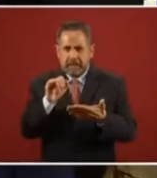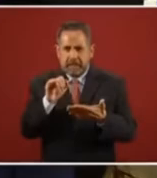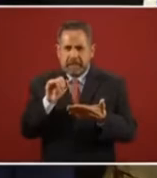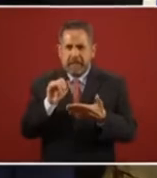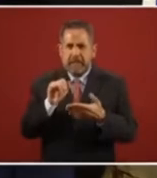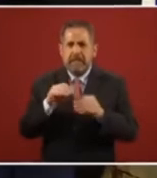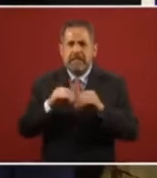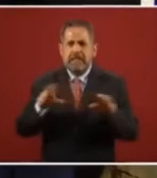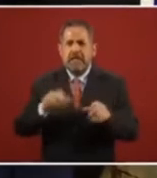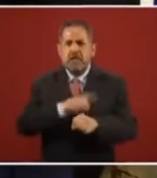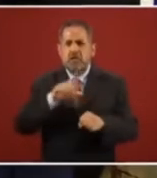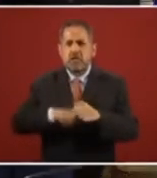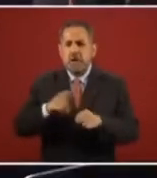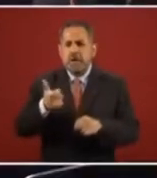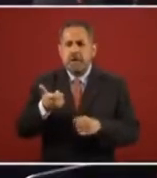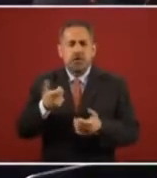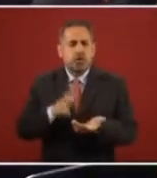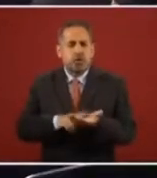consumarse